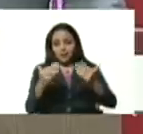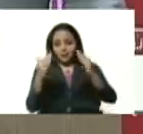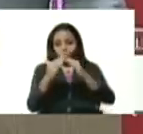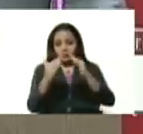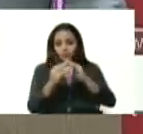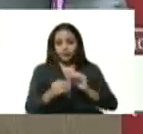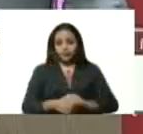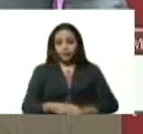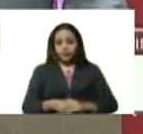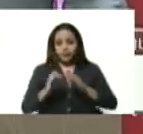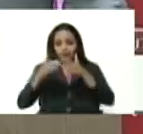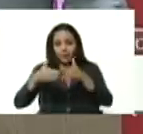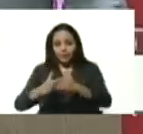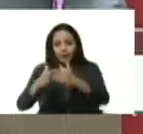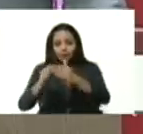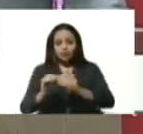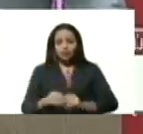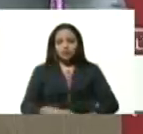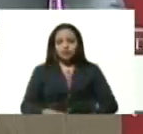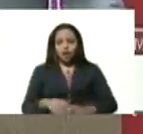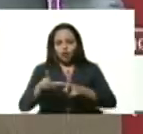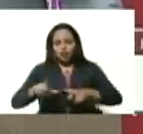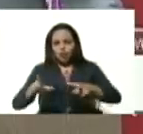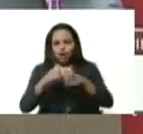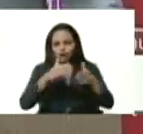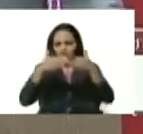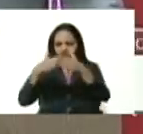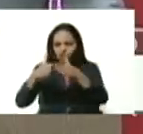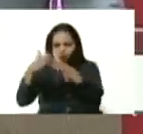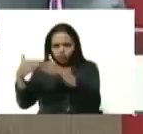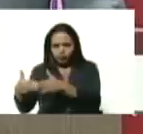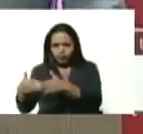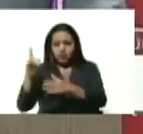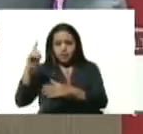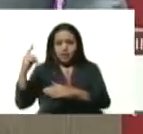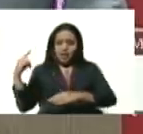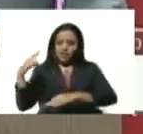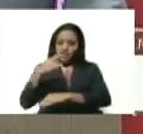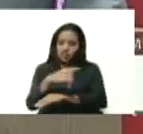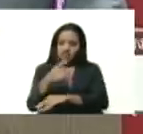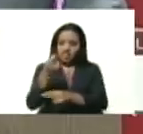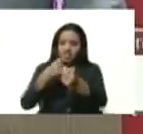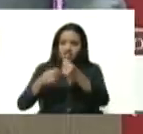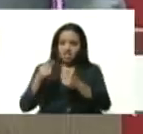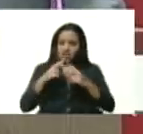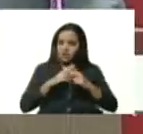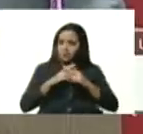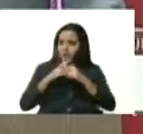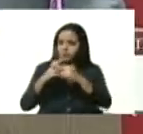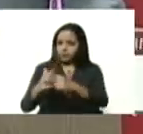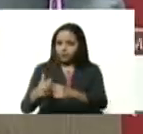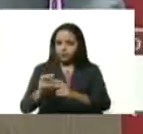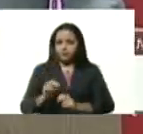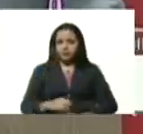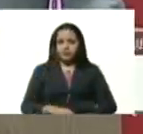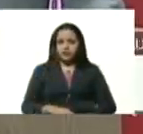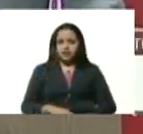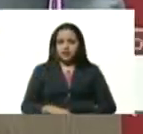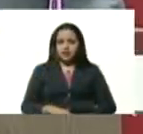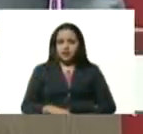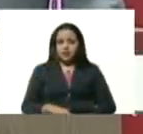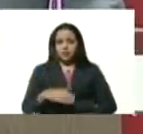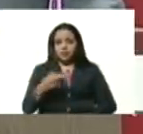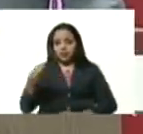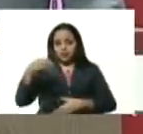muelles, embarcaciones, aviones y dinero para la operación armada contra